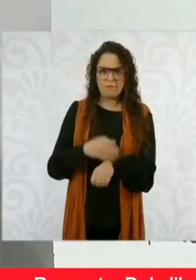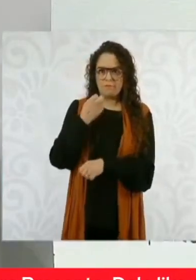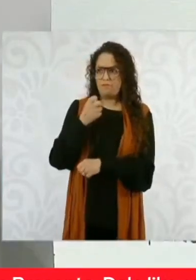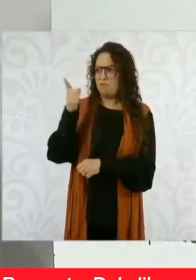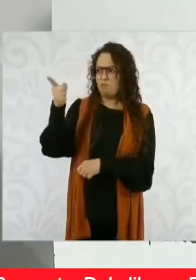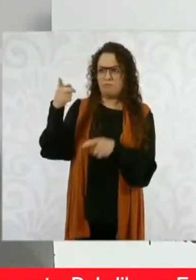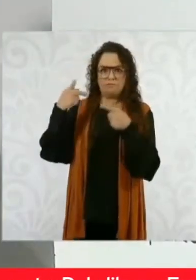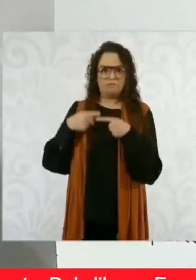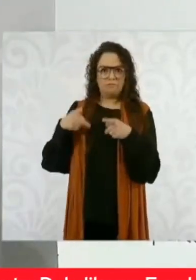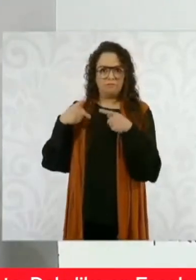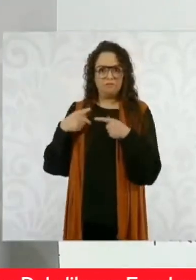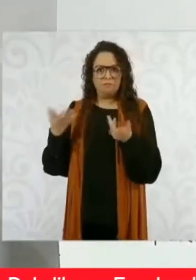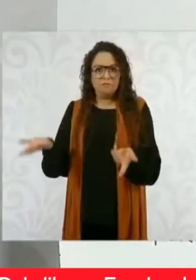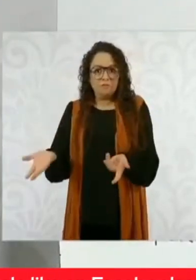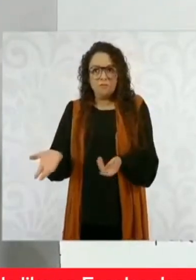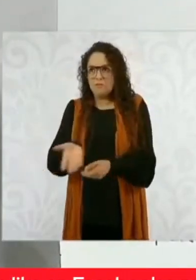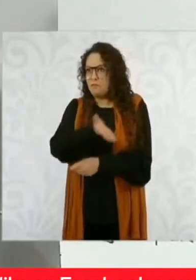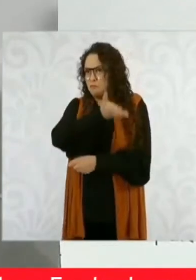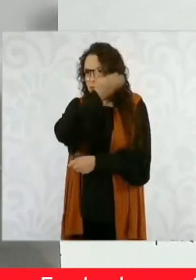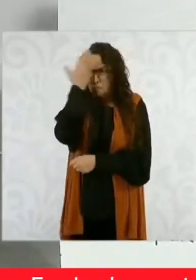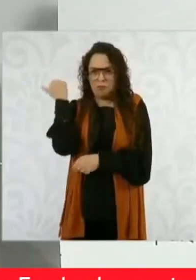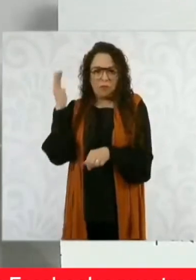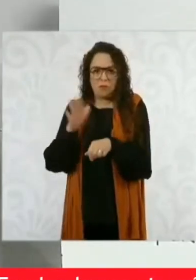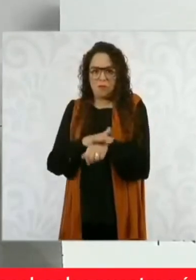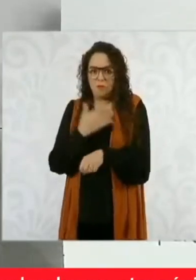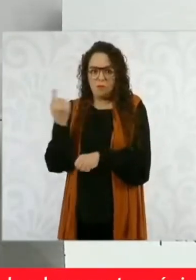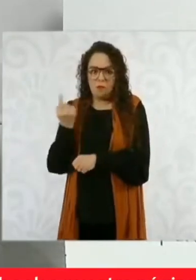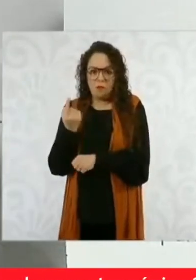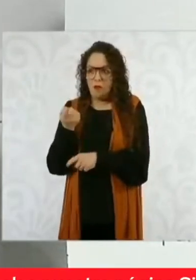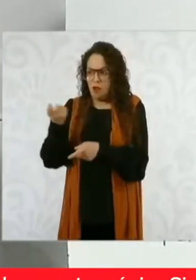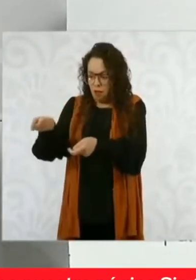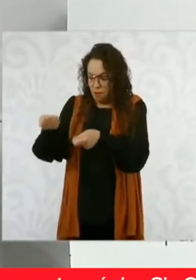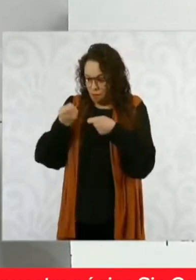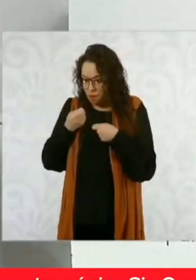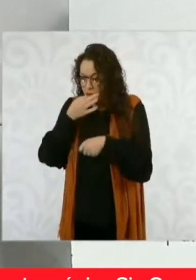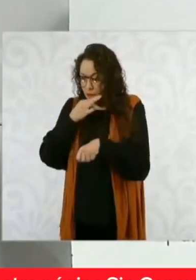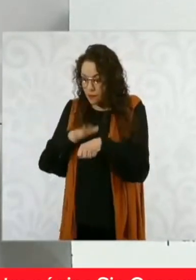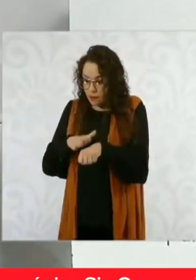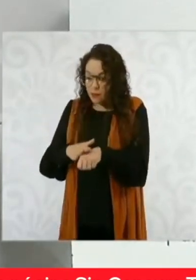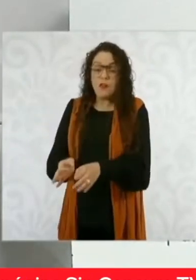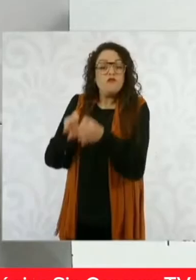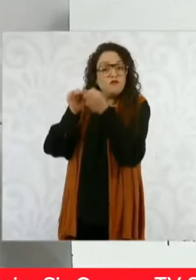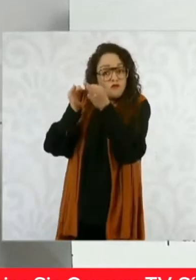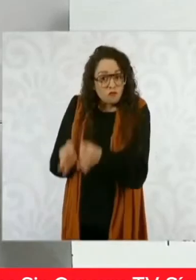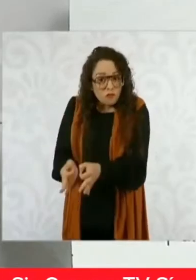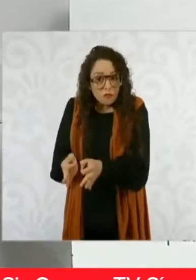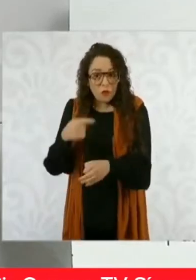indefensión, pues nunca se enteró de que era parte de un juicio